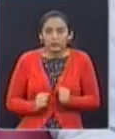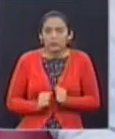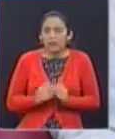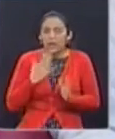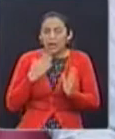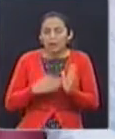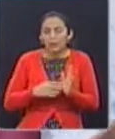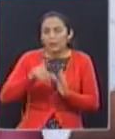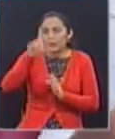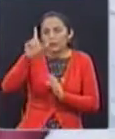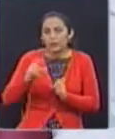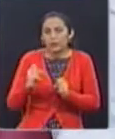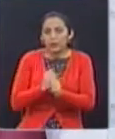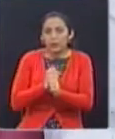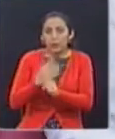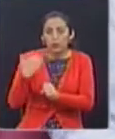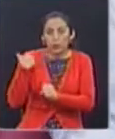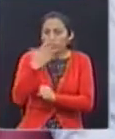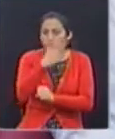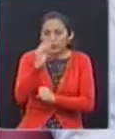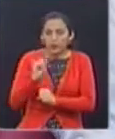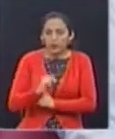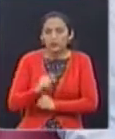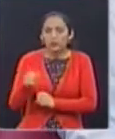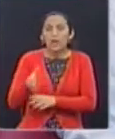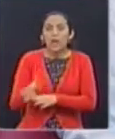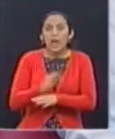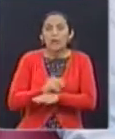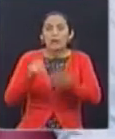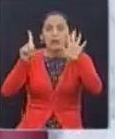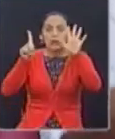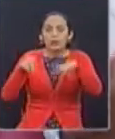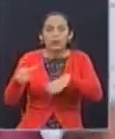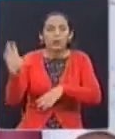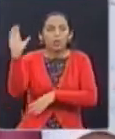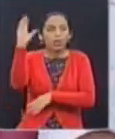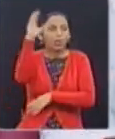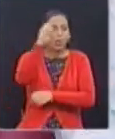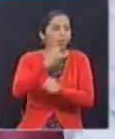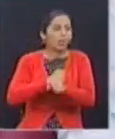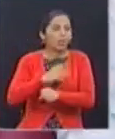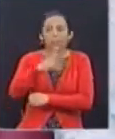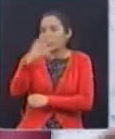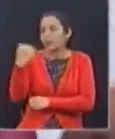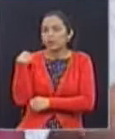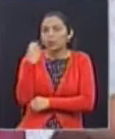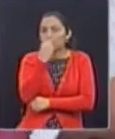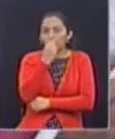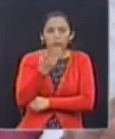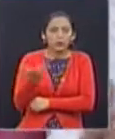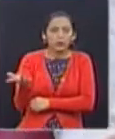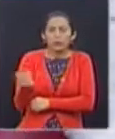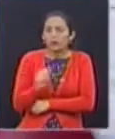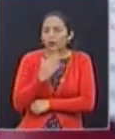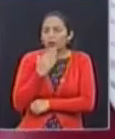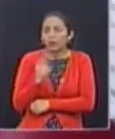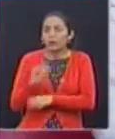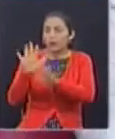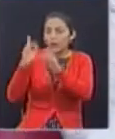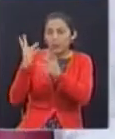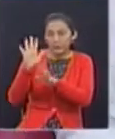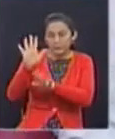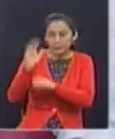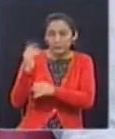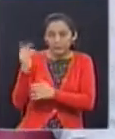tiene trabajo, que perdió su empleo, que tiene 6 meses buscando empleo, que no tiene cómo parar la olla, que estas cosas están en camino, cuando ya